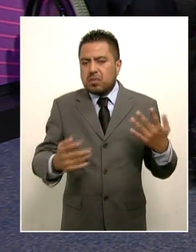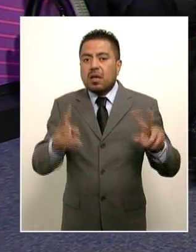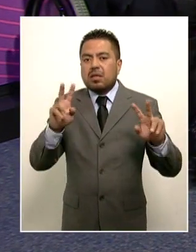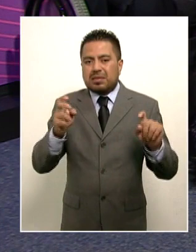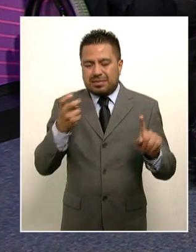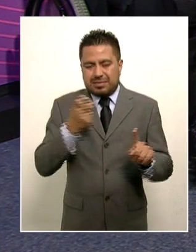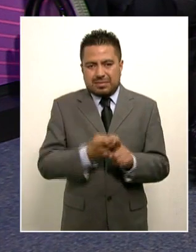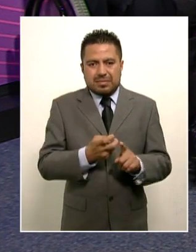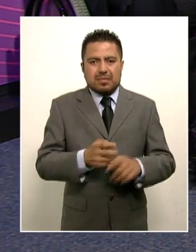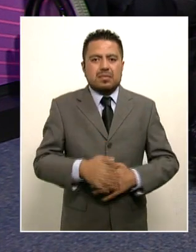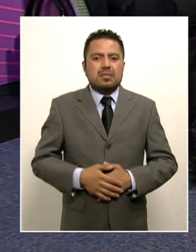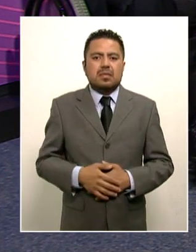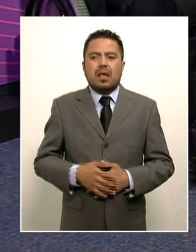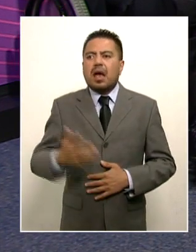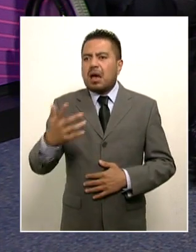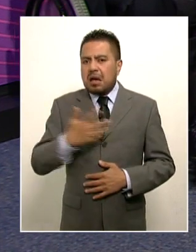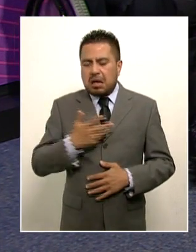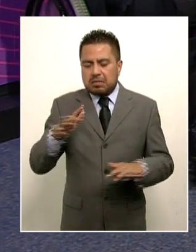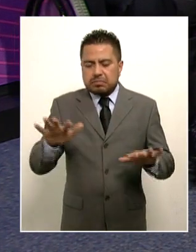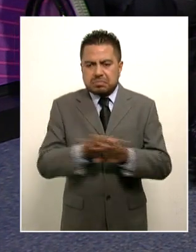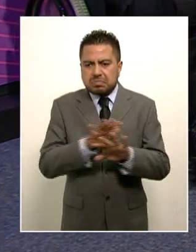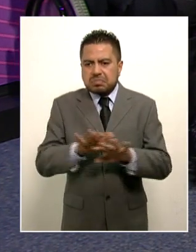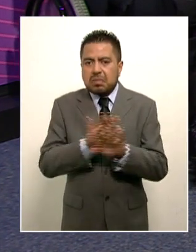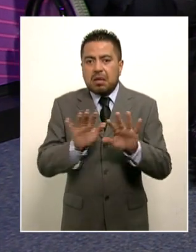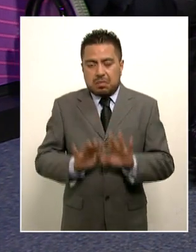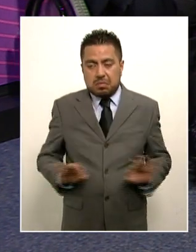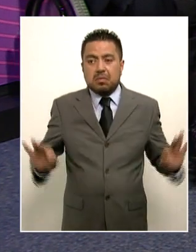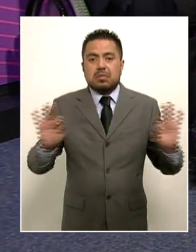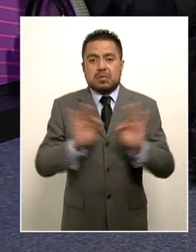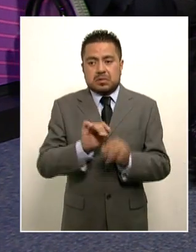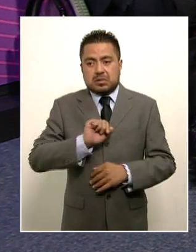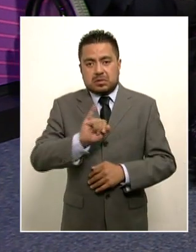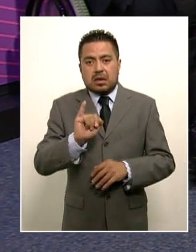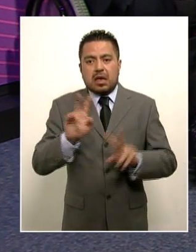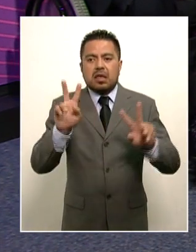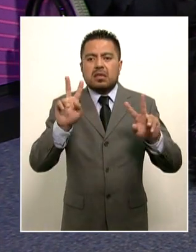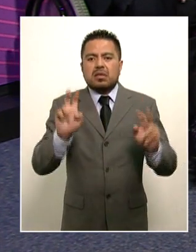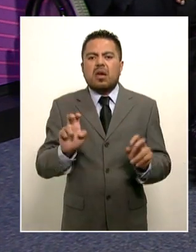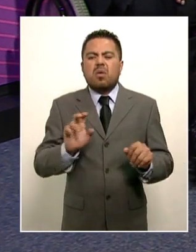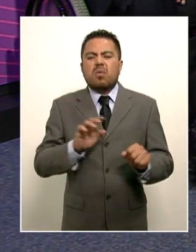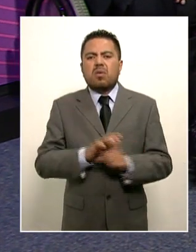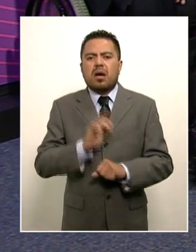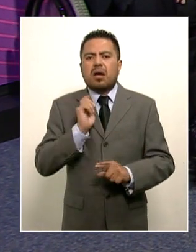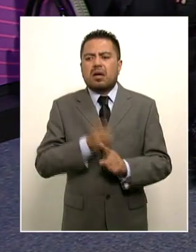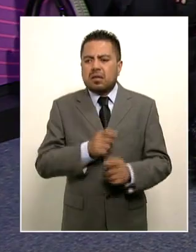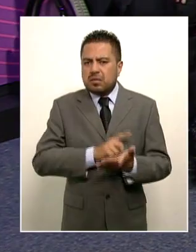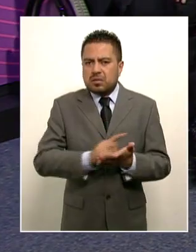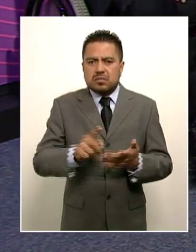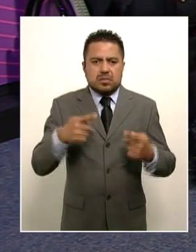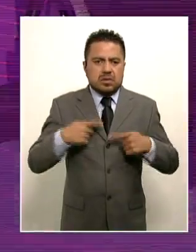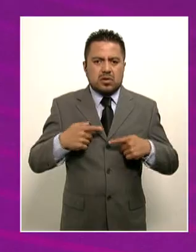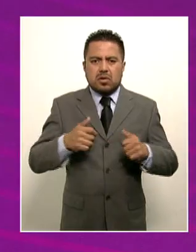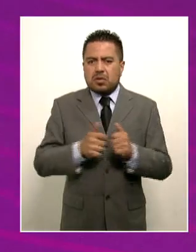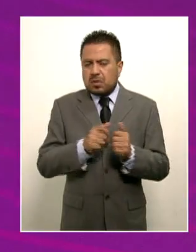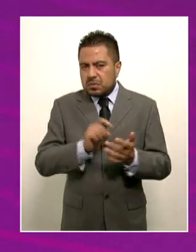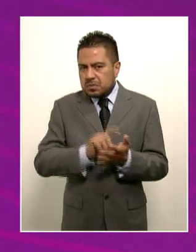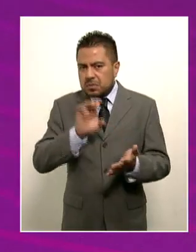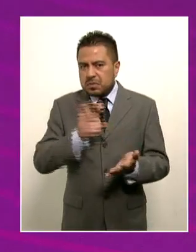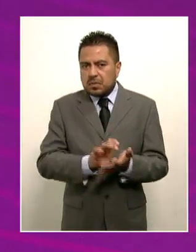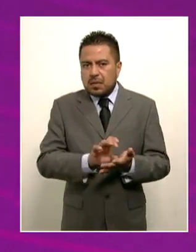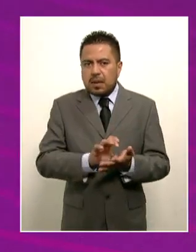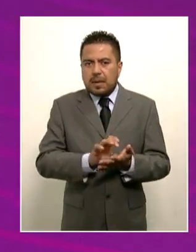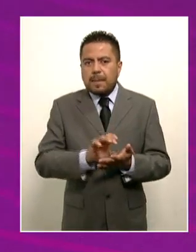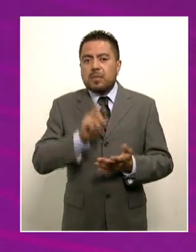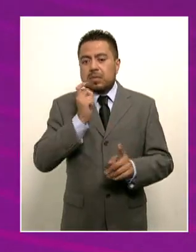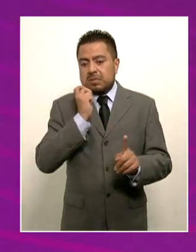tema. Entonces, ha habido un cambio importante en el tema de los derechos de las personas con discapacidad,